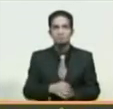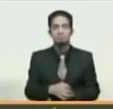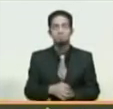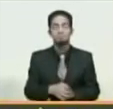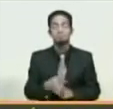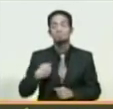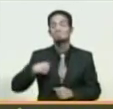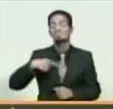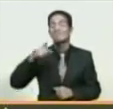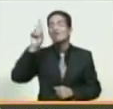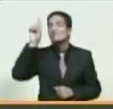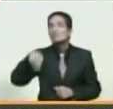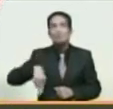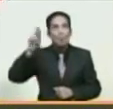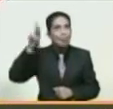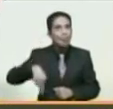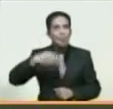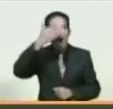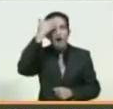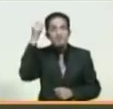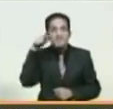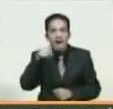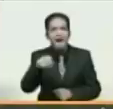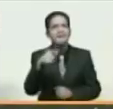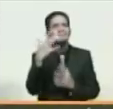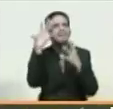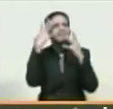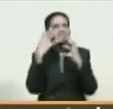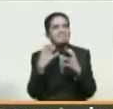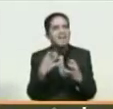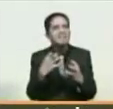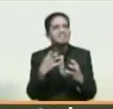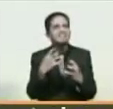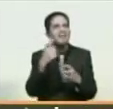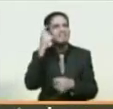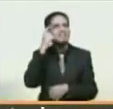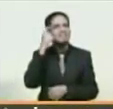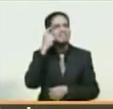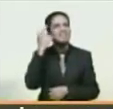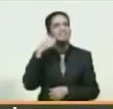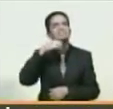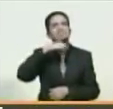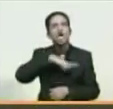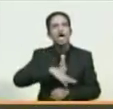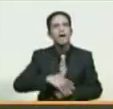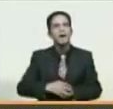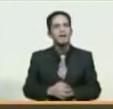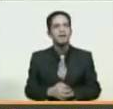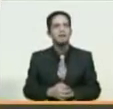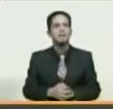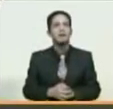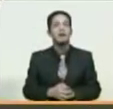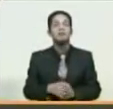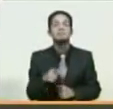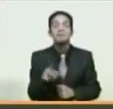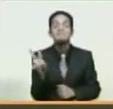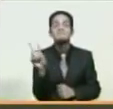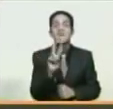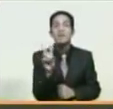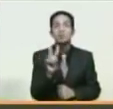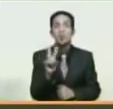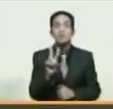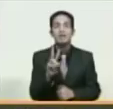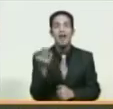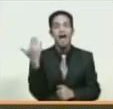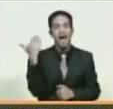Jamás olvidaremos esas tristes páginas de nuestra historia, donde Venezuela